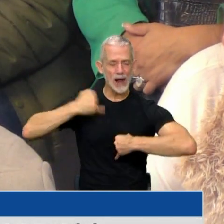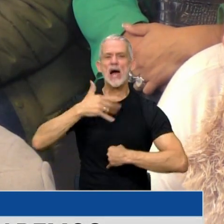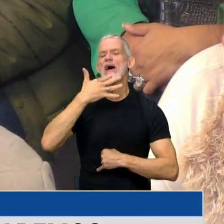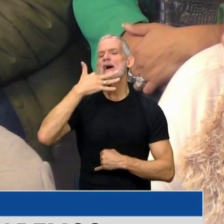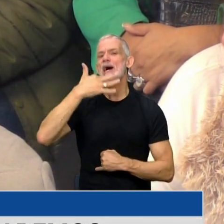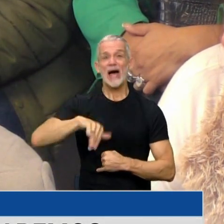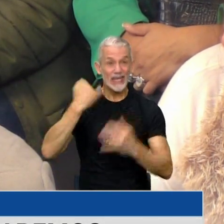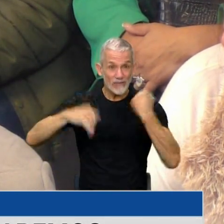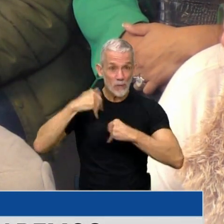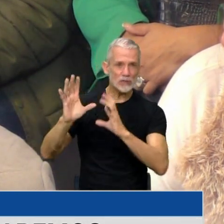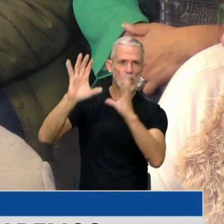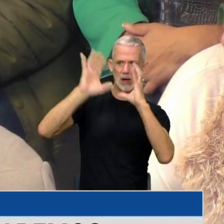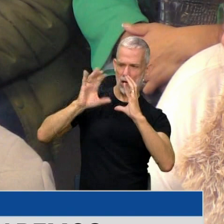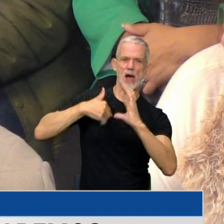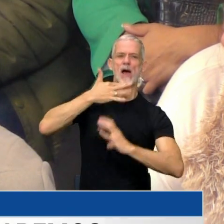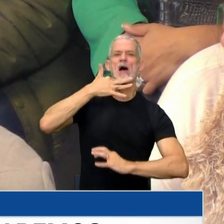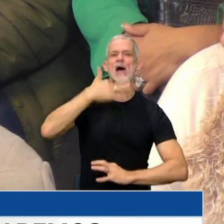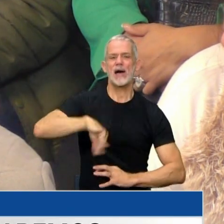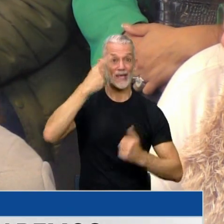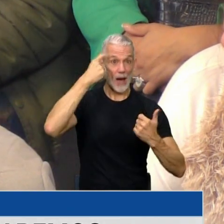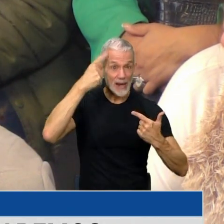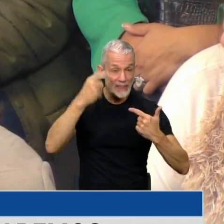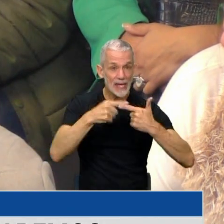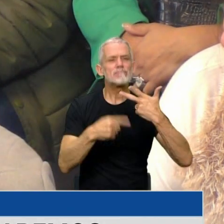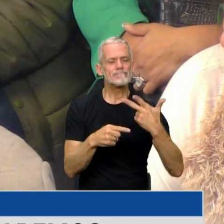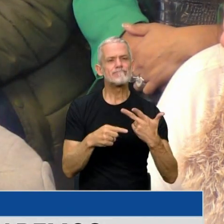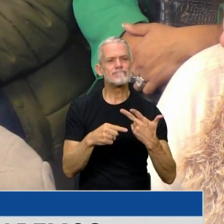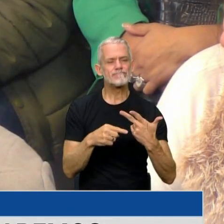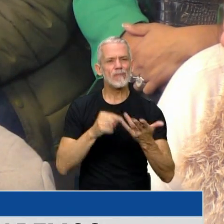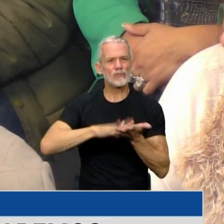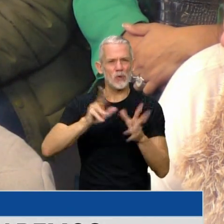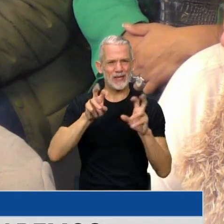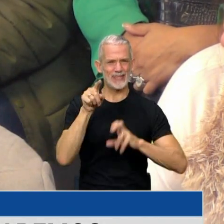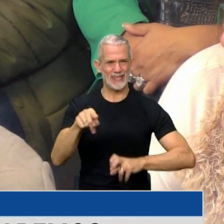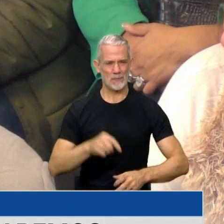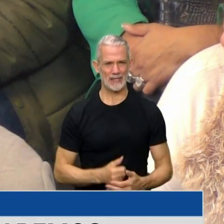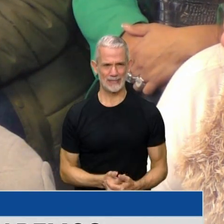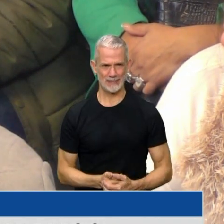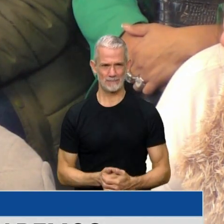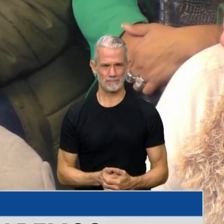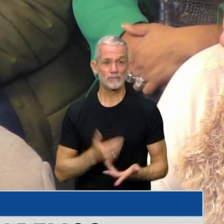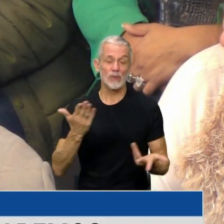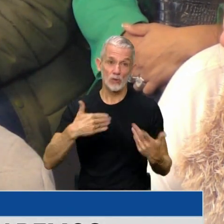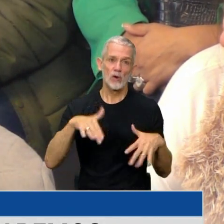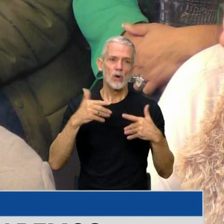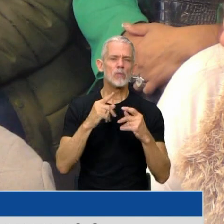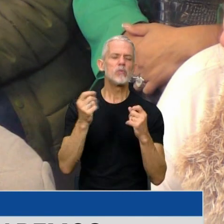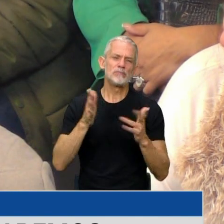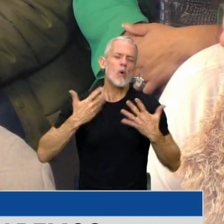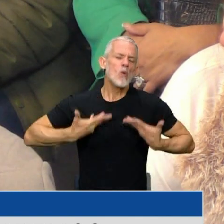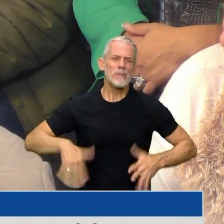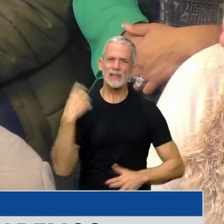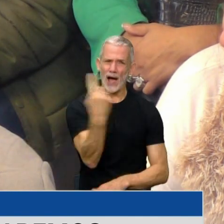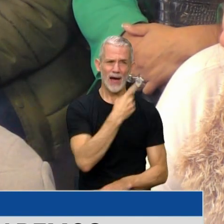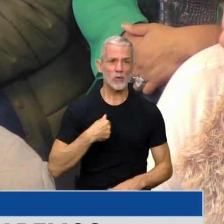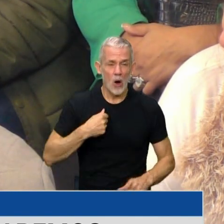comprender, entender y aprender, teniendo un gran baño de humildad